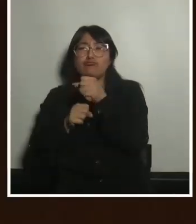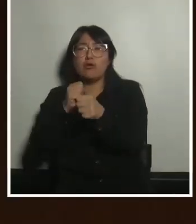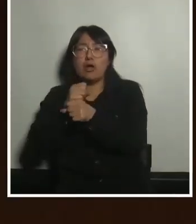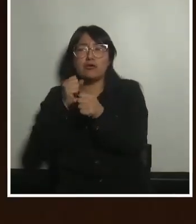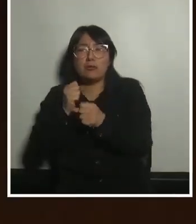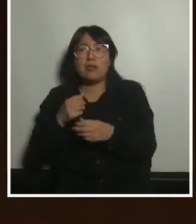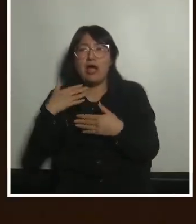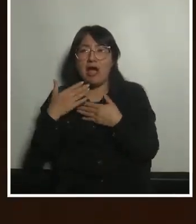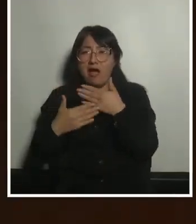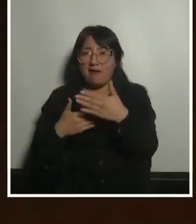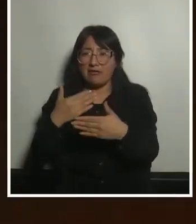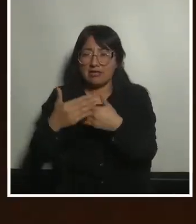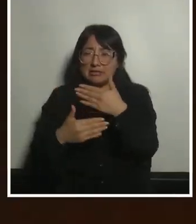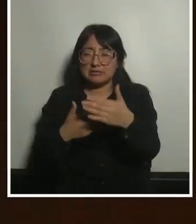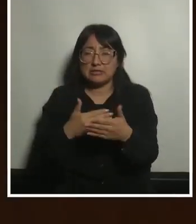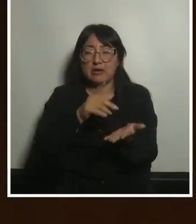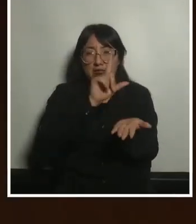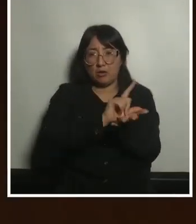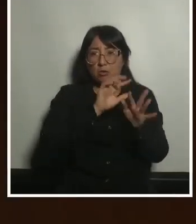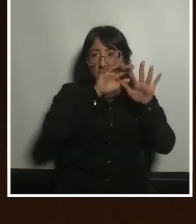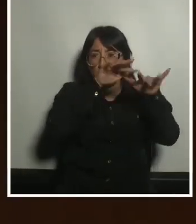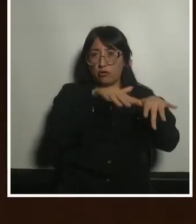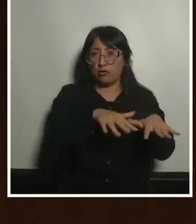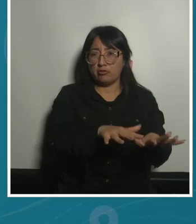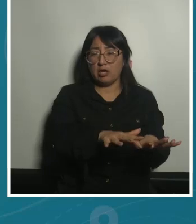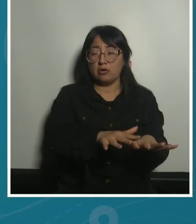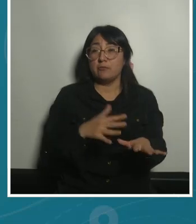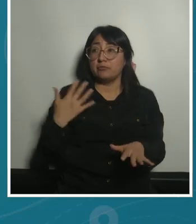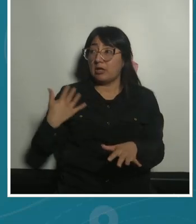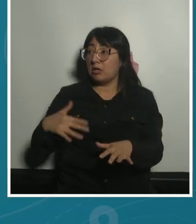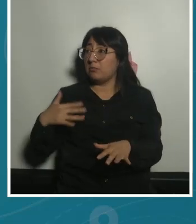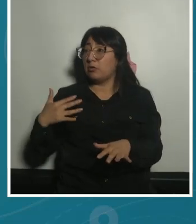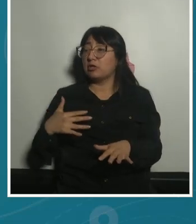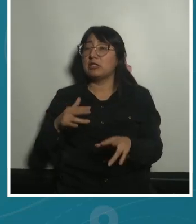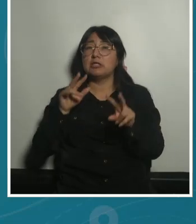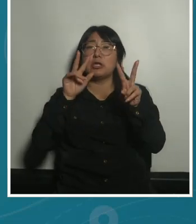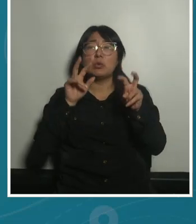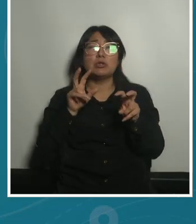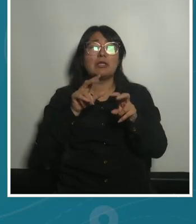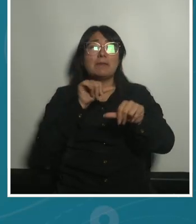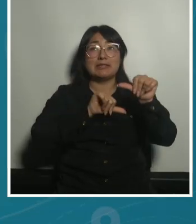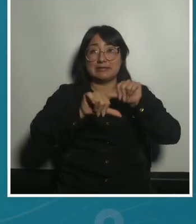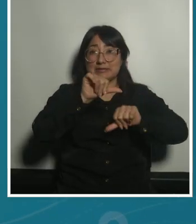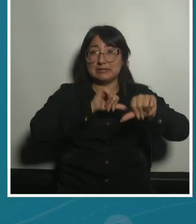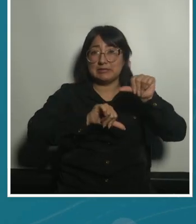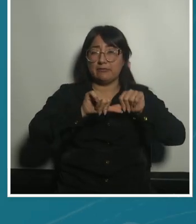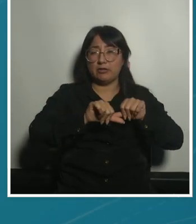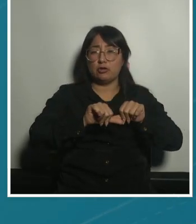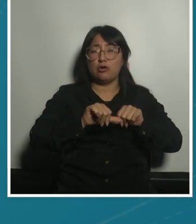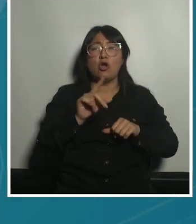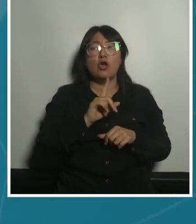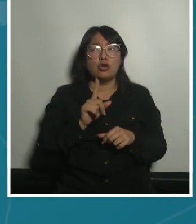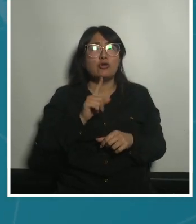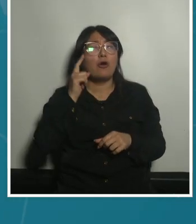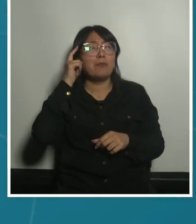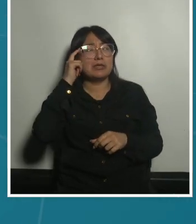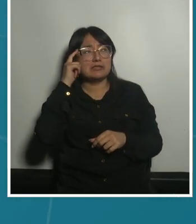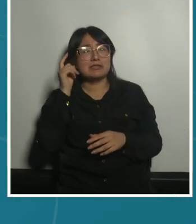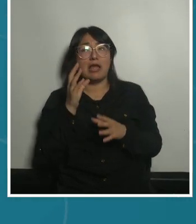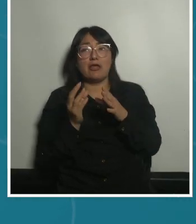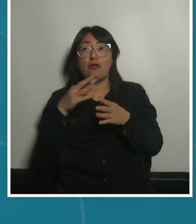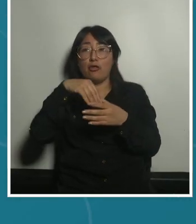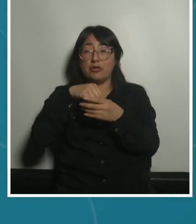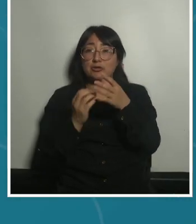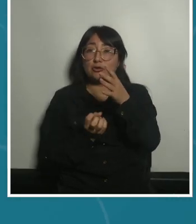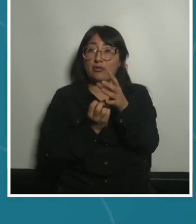avanzar hacia un concepto de zona costera, relevando un concepto más bien científico no considerado dentro de la actual Política